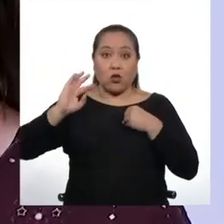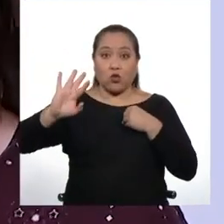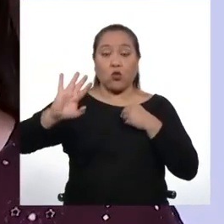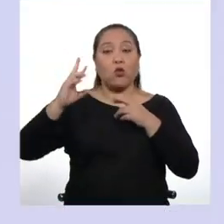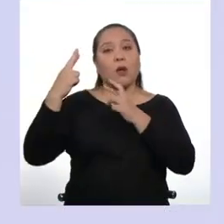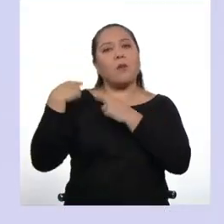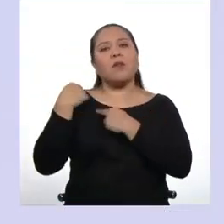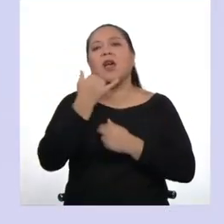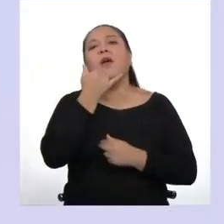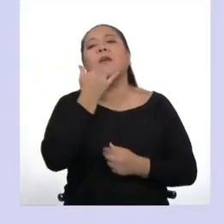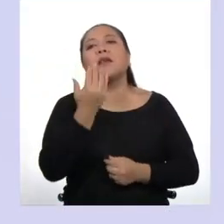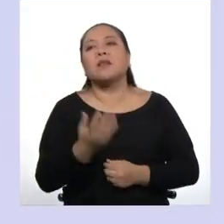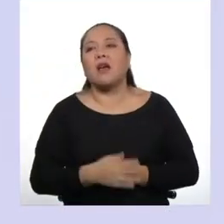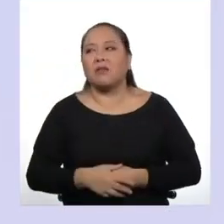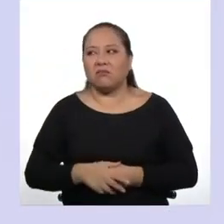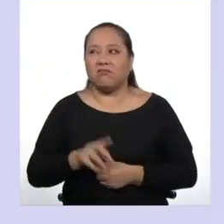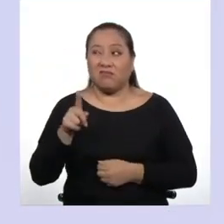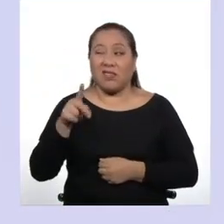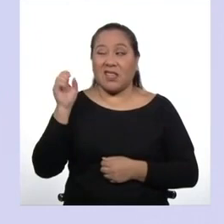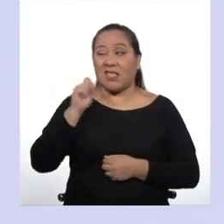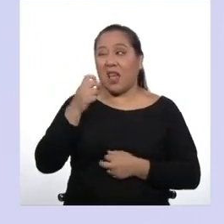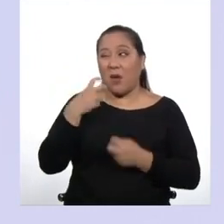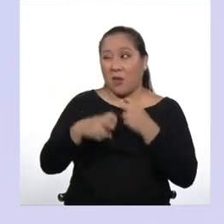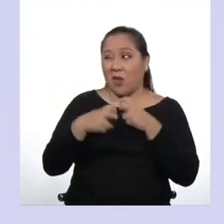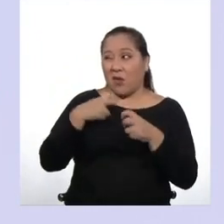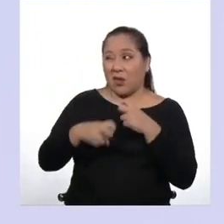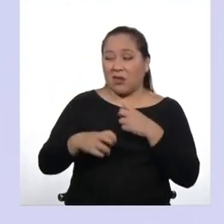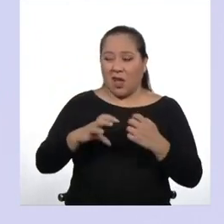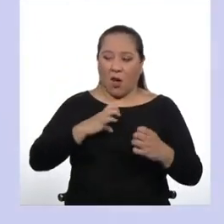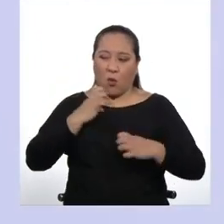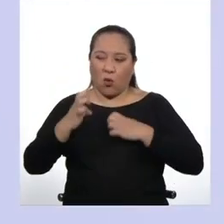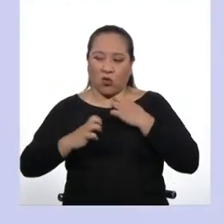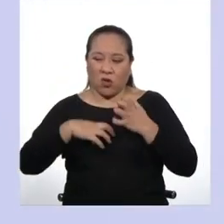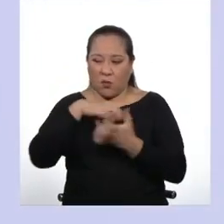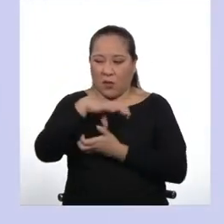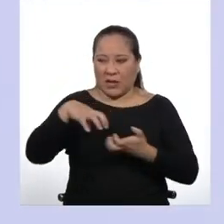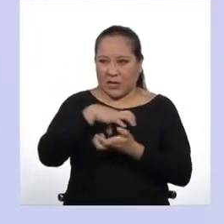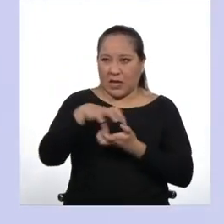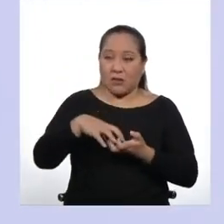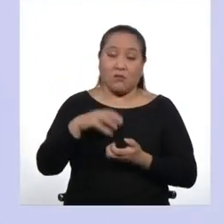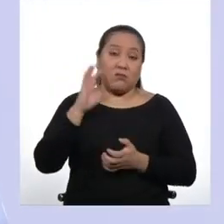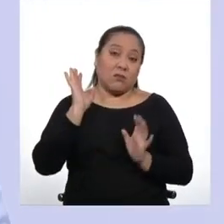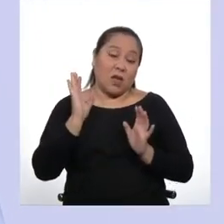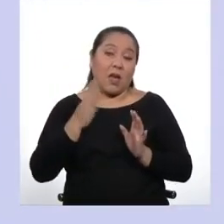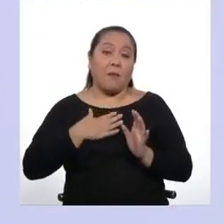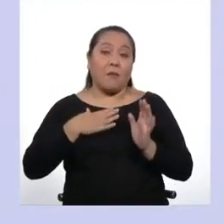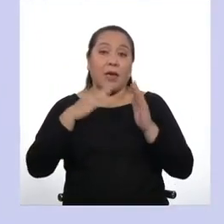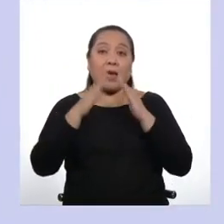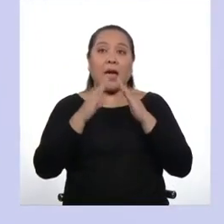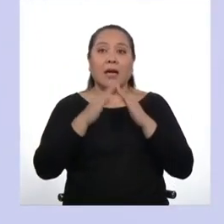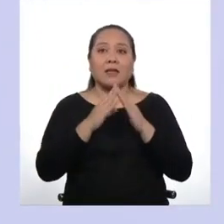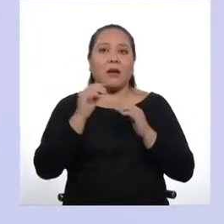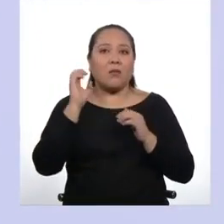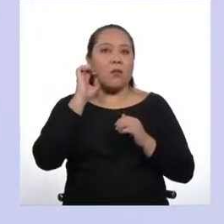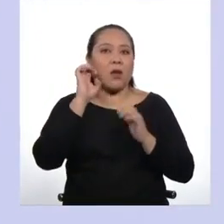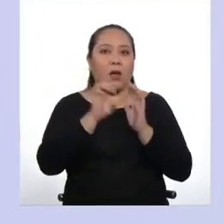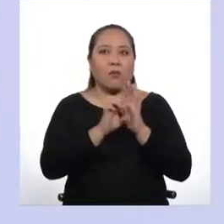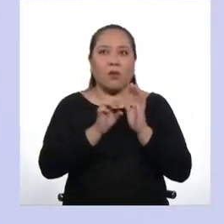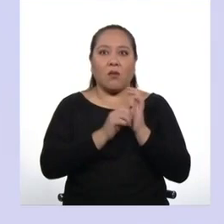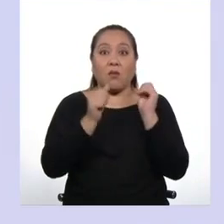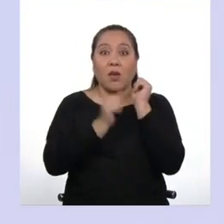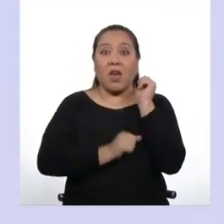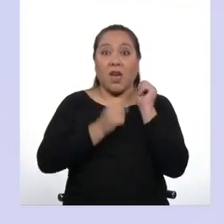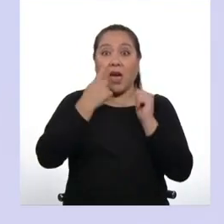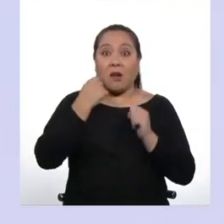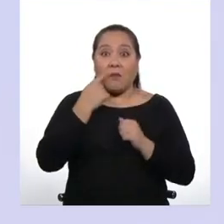¿qué pasaría? Creo que ahí sí habría problemas y emociones juntas, profe. Por lo menos en mi casa mi hermano se podría enfadar y mi papá se